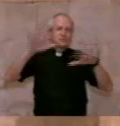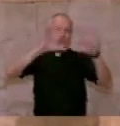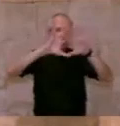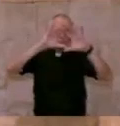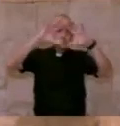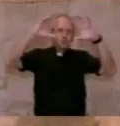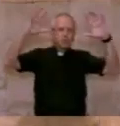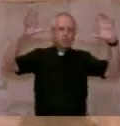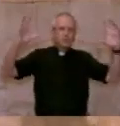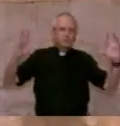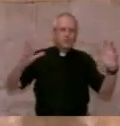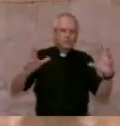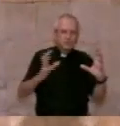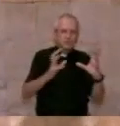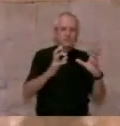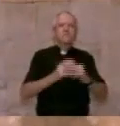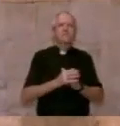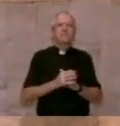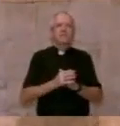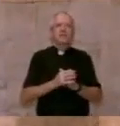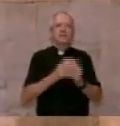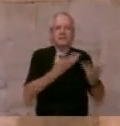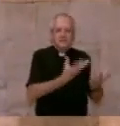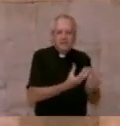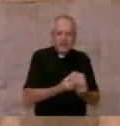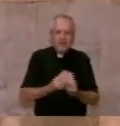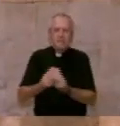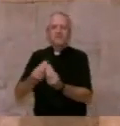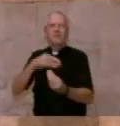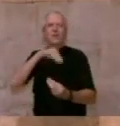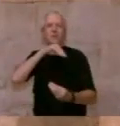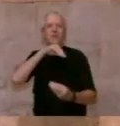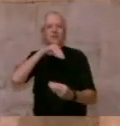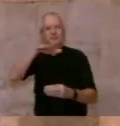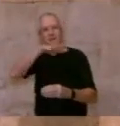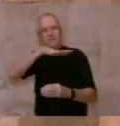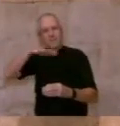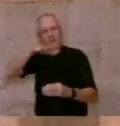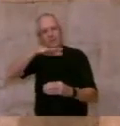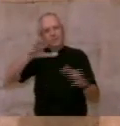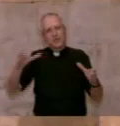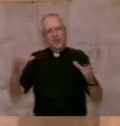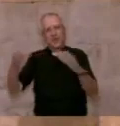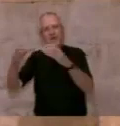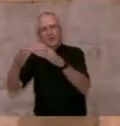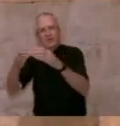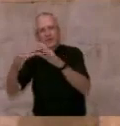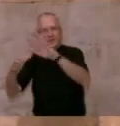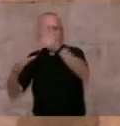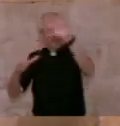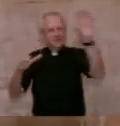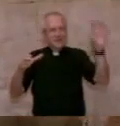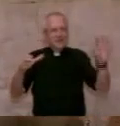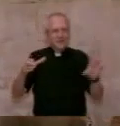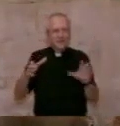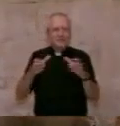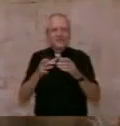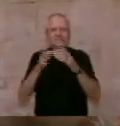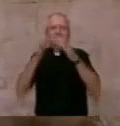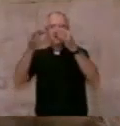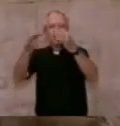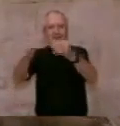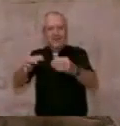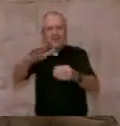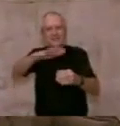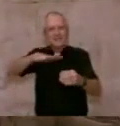seva terra i les faré pasturar a les muntanyes d'Israel, al seu rierol. Sacaré mis ovejas del medio de los pueblos, las reuniré d'entre las naciones. Les llevaré a la tierra,